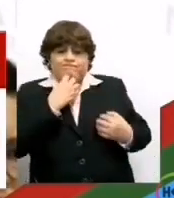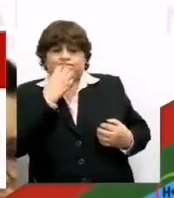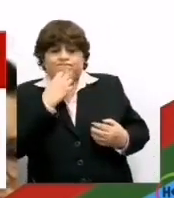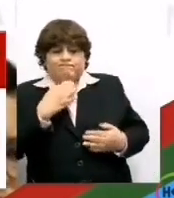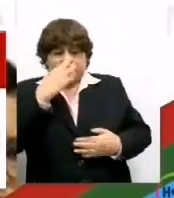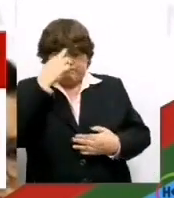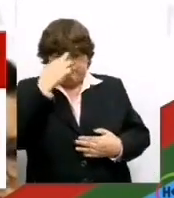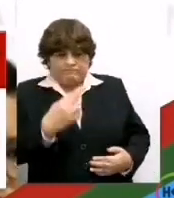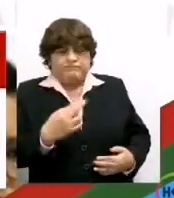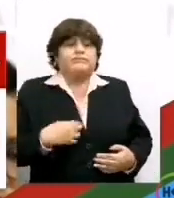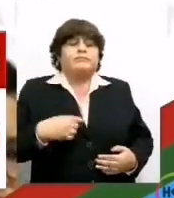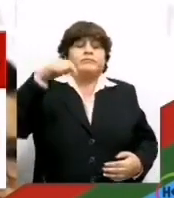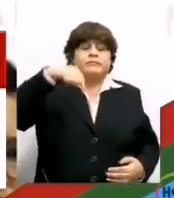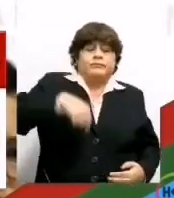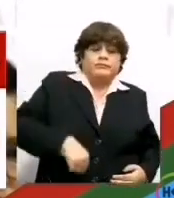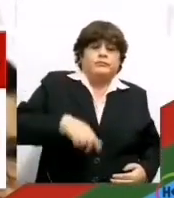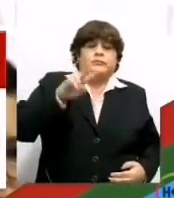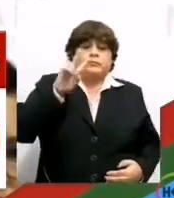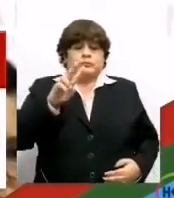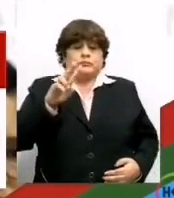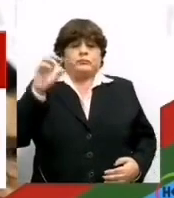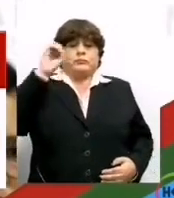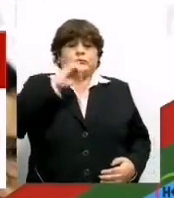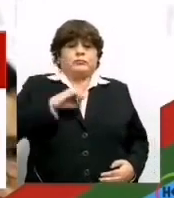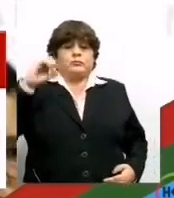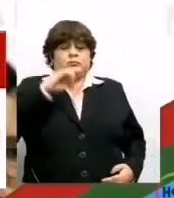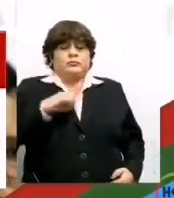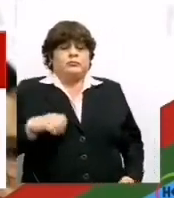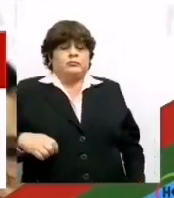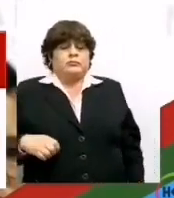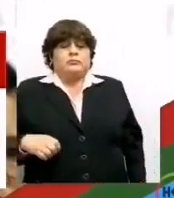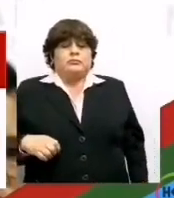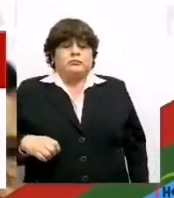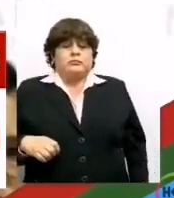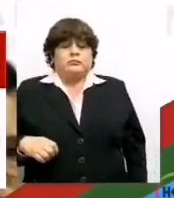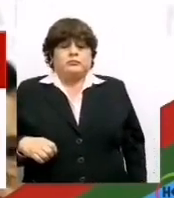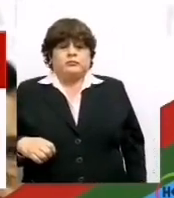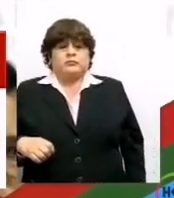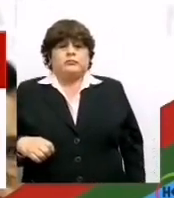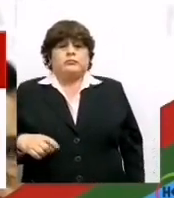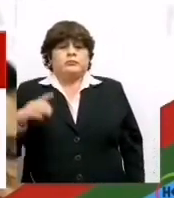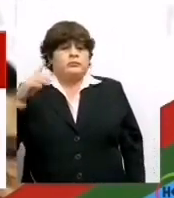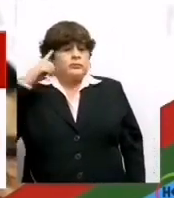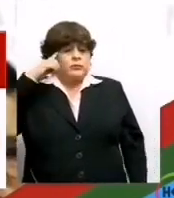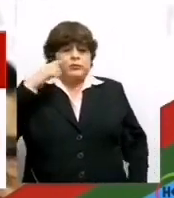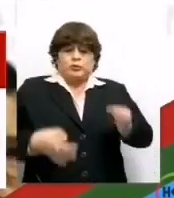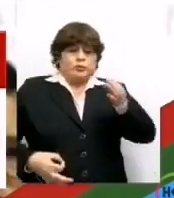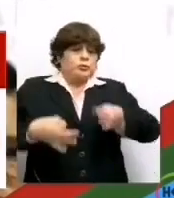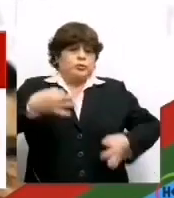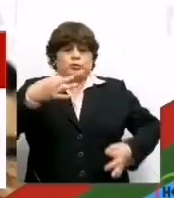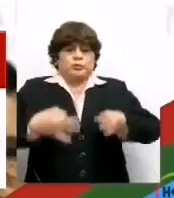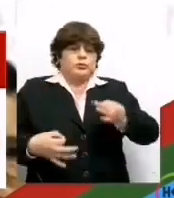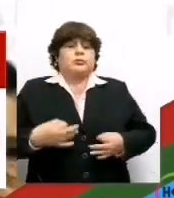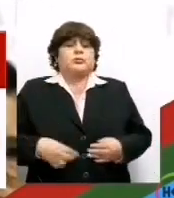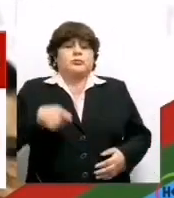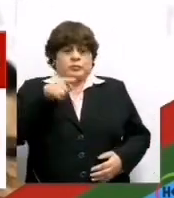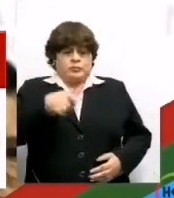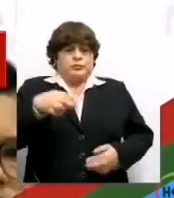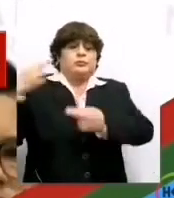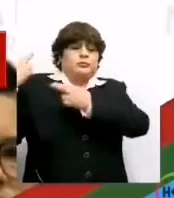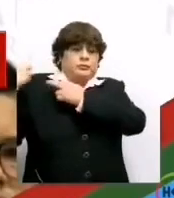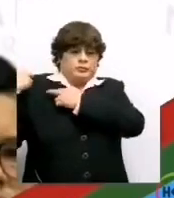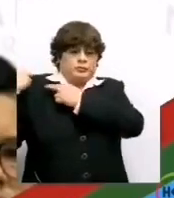es que este día 2 de octubre no duden que tienen una gran